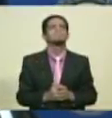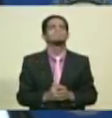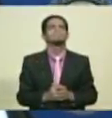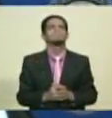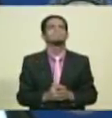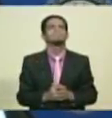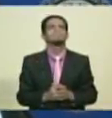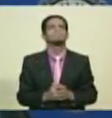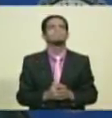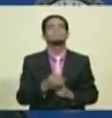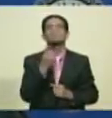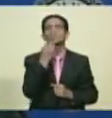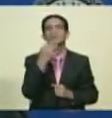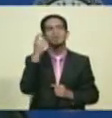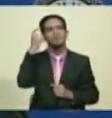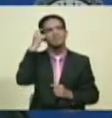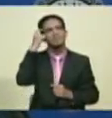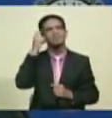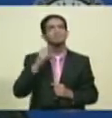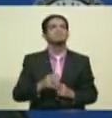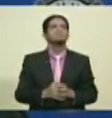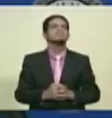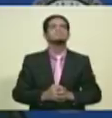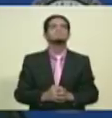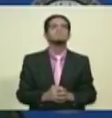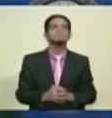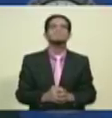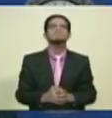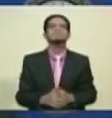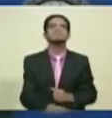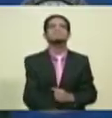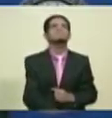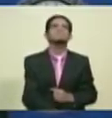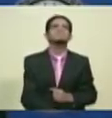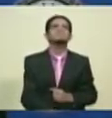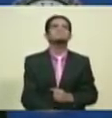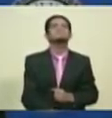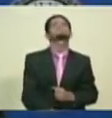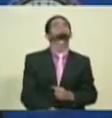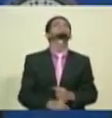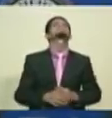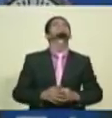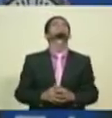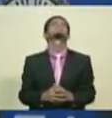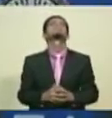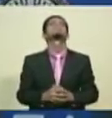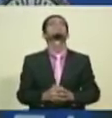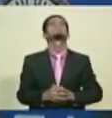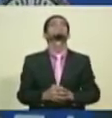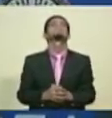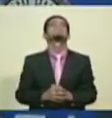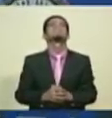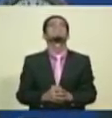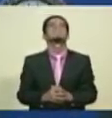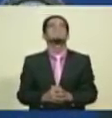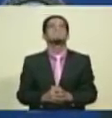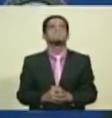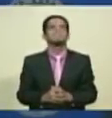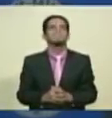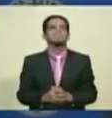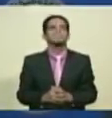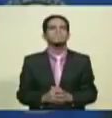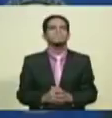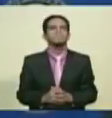Domínguez. Gracias. Canciller, ayer el secretario general decía que Venezuela no podía salir de la